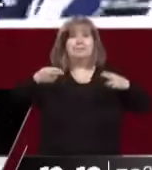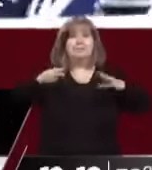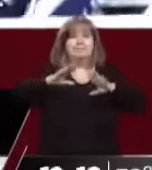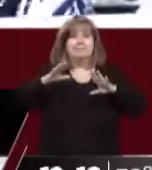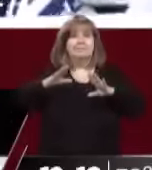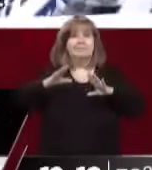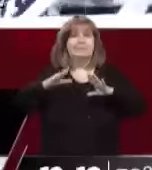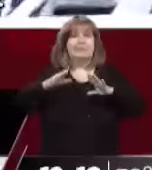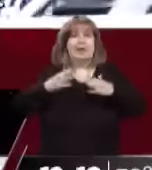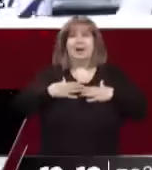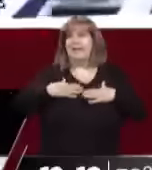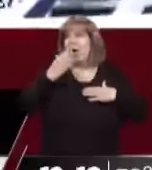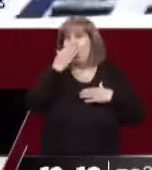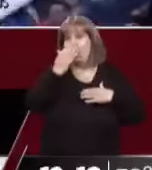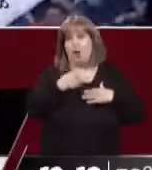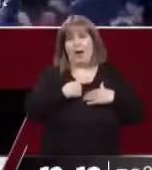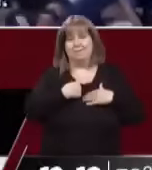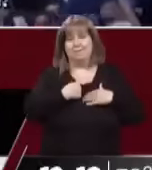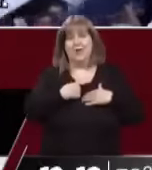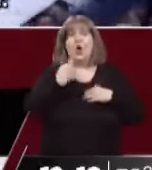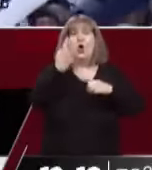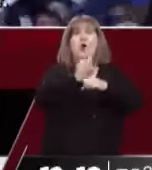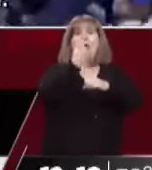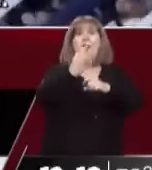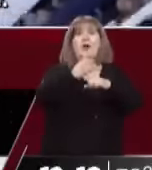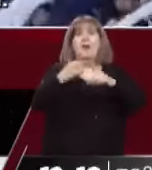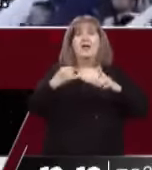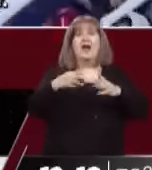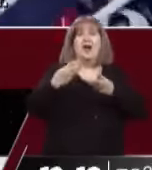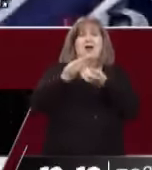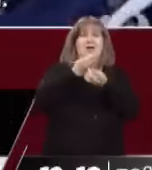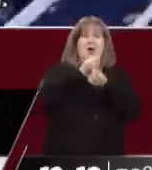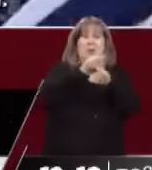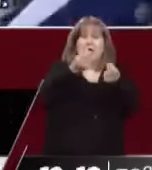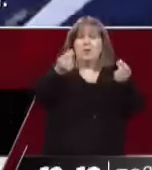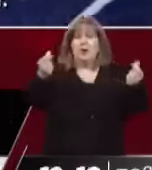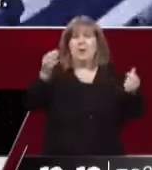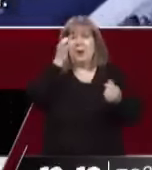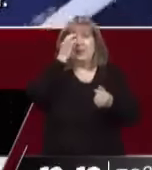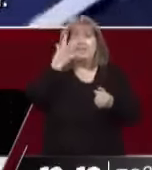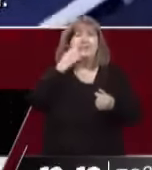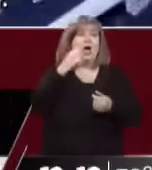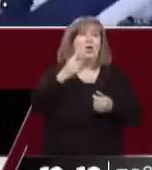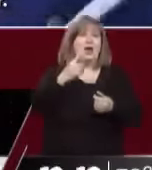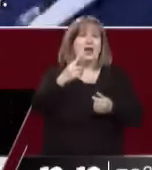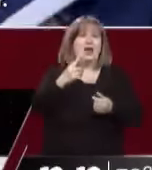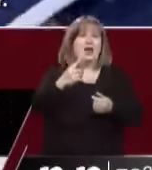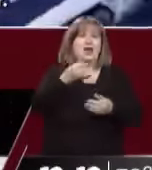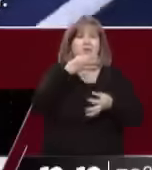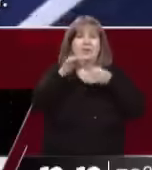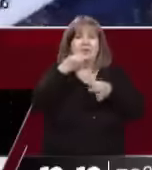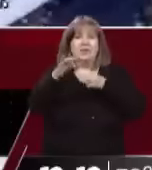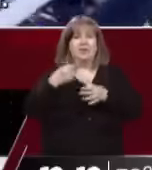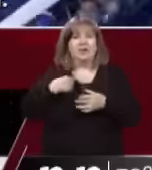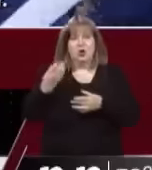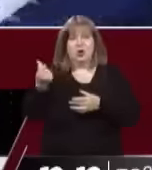Talleres. Obviamente, esto es de Talleres. ¿En una hora y media lo agotaron? 25.000 entradas. ¿Alcanzaste a comprar? Yo tengo la entrada, sí, compré cinco